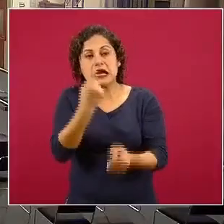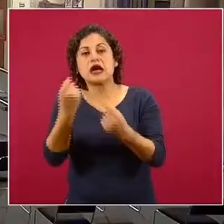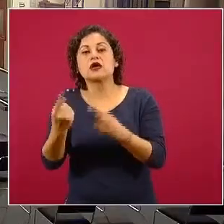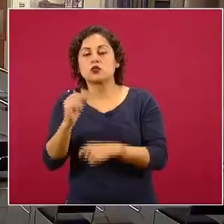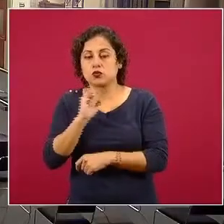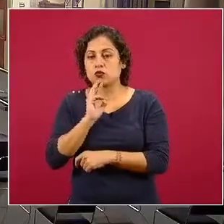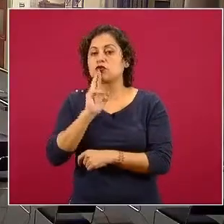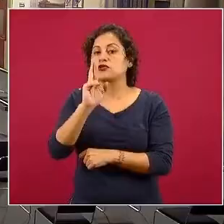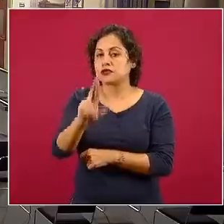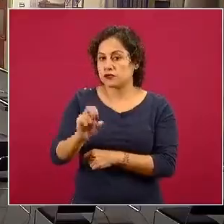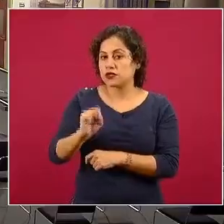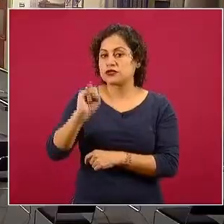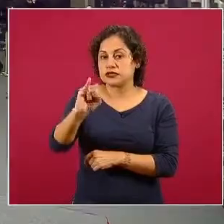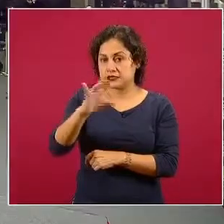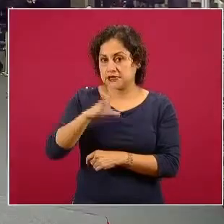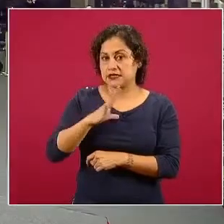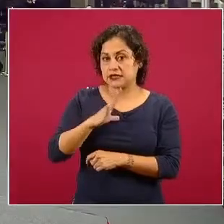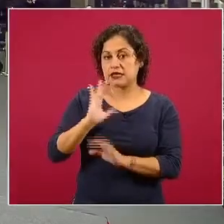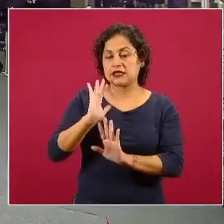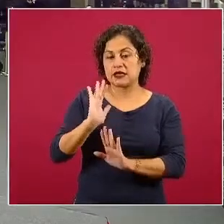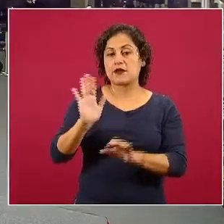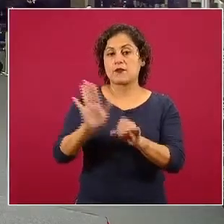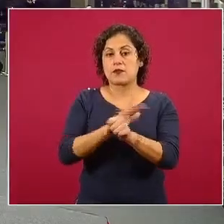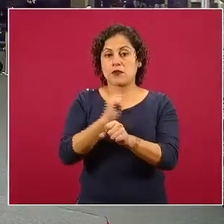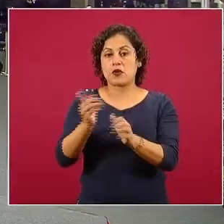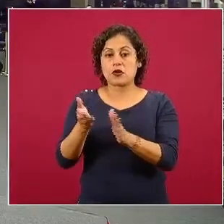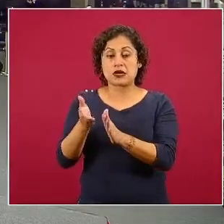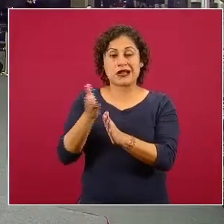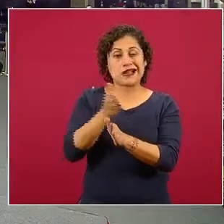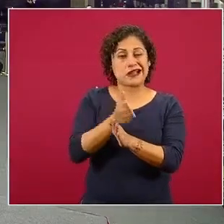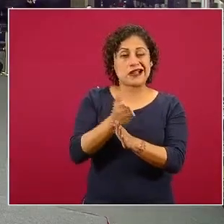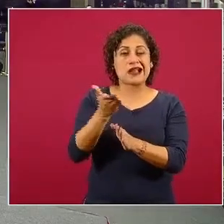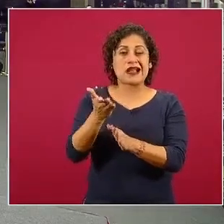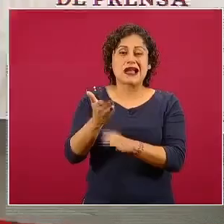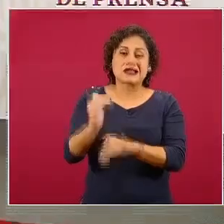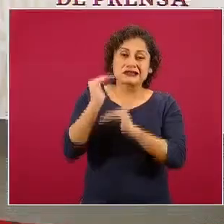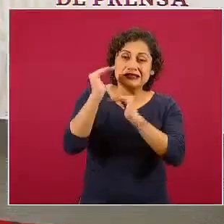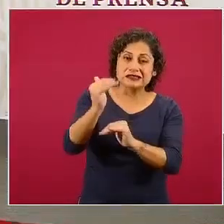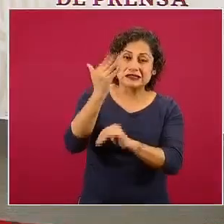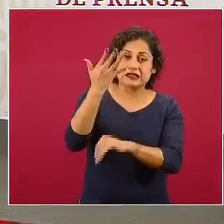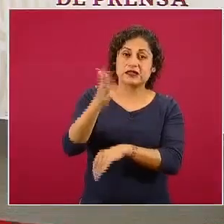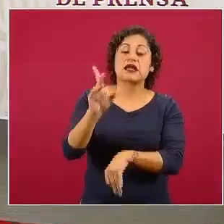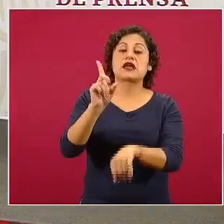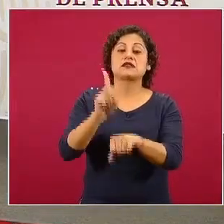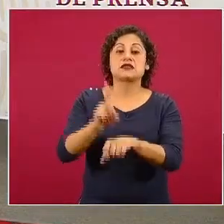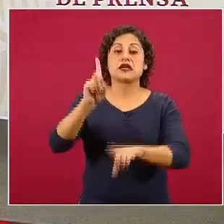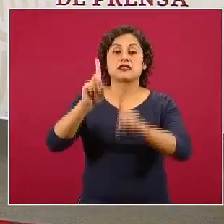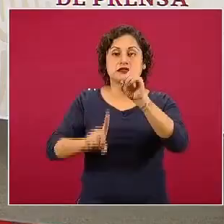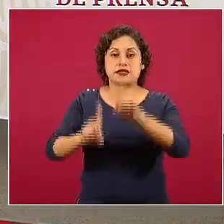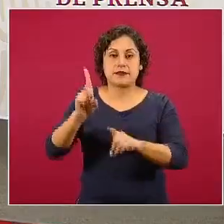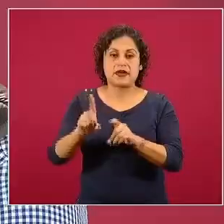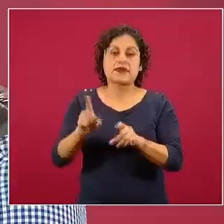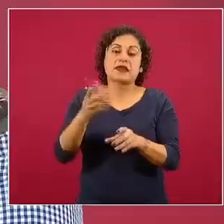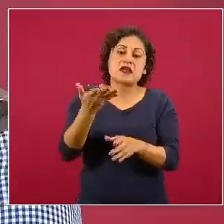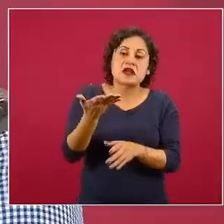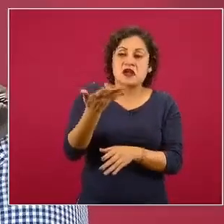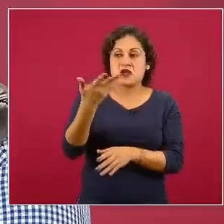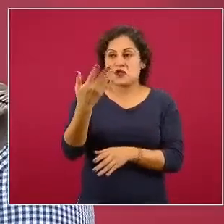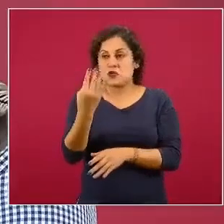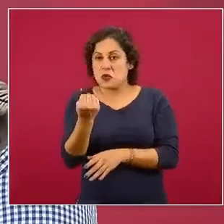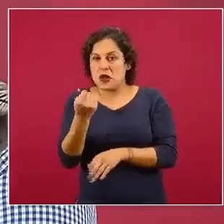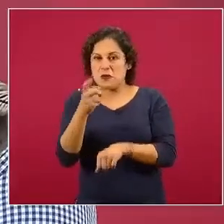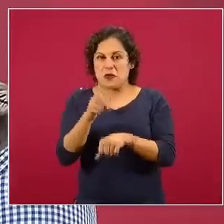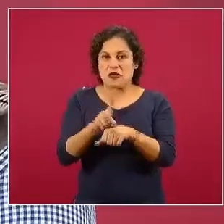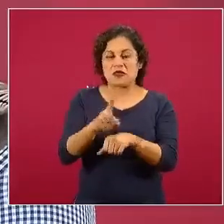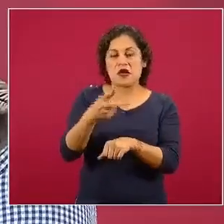caso que estarían en tiempo lo más cerca posible a los últimos días. O sea, los que están pegados a esos